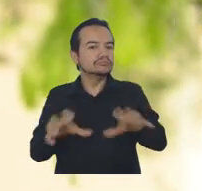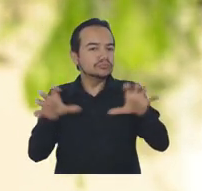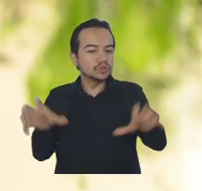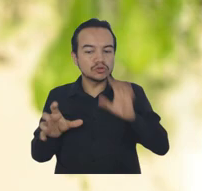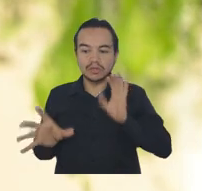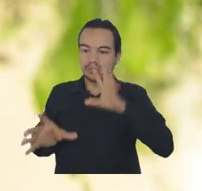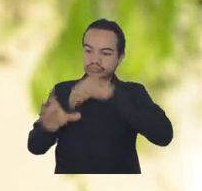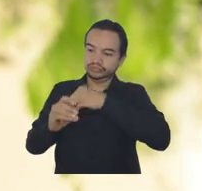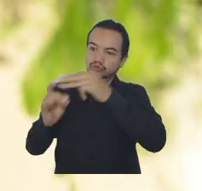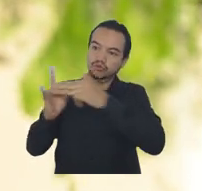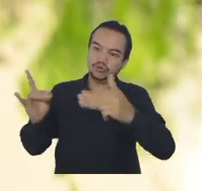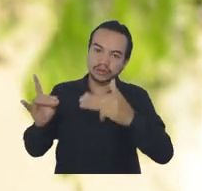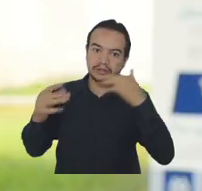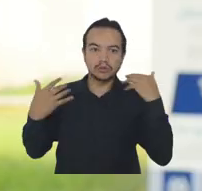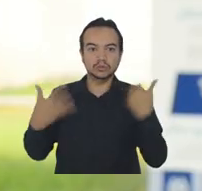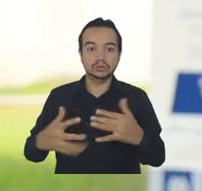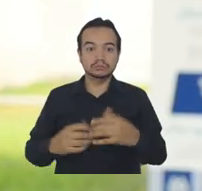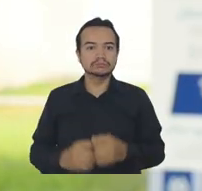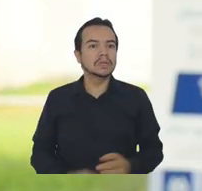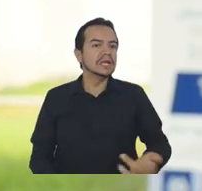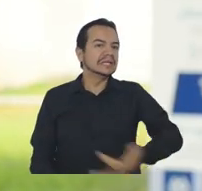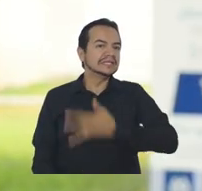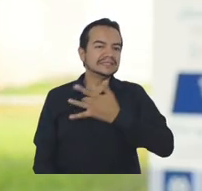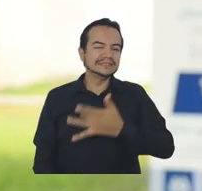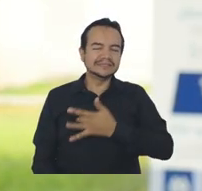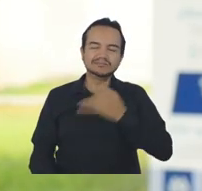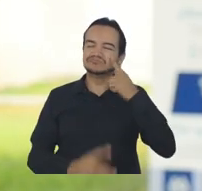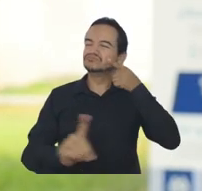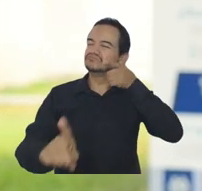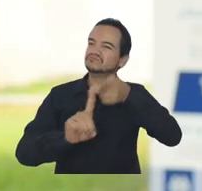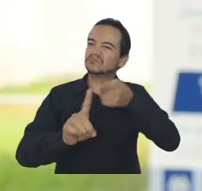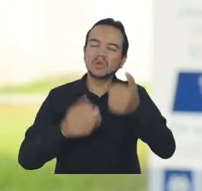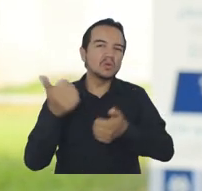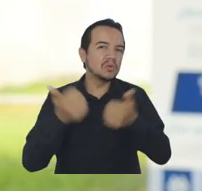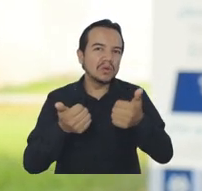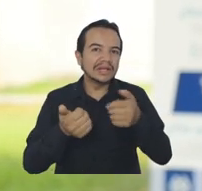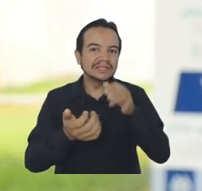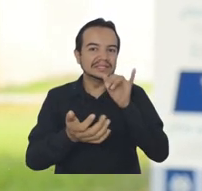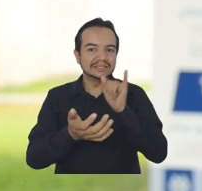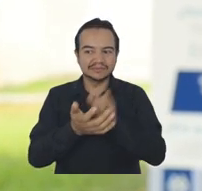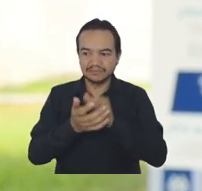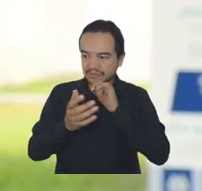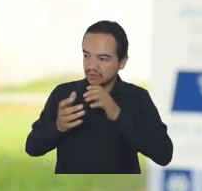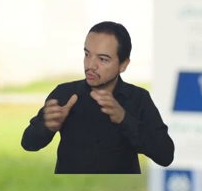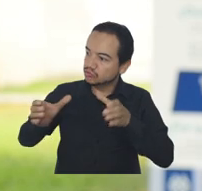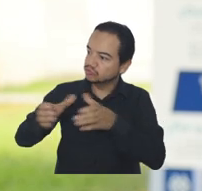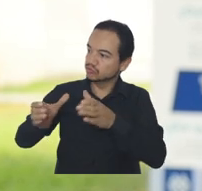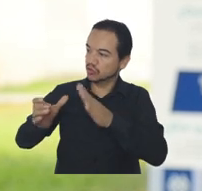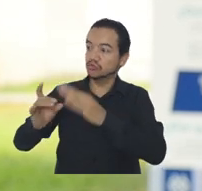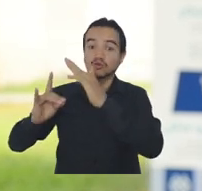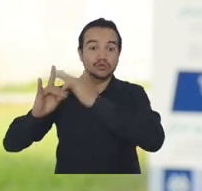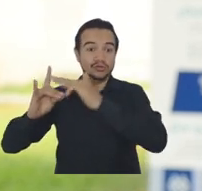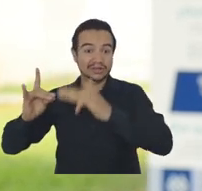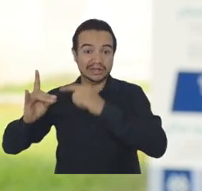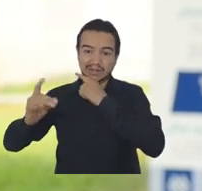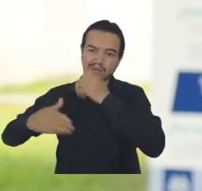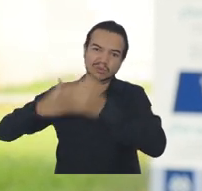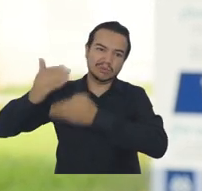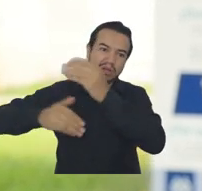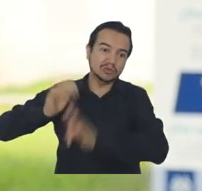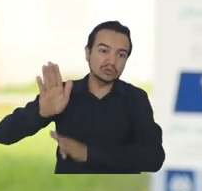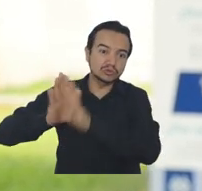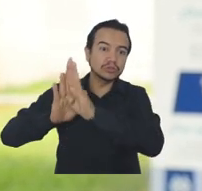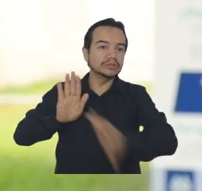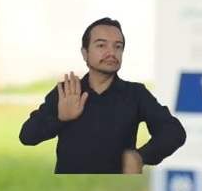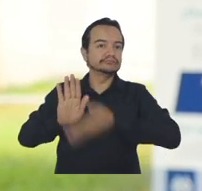que llevamos al interior de la universidad. Entonces yo creería que eso va encaminado a todo lo que la universidad hasta el momento ha avanzado